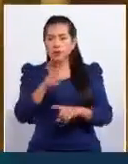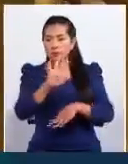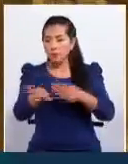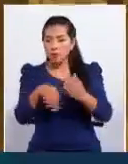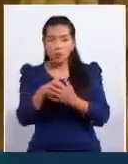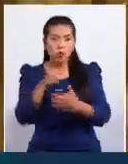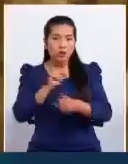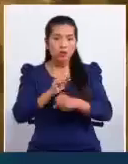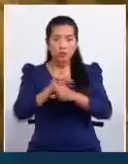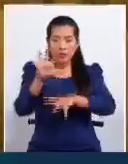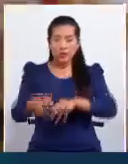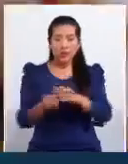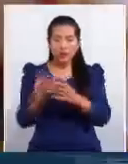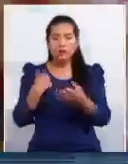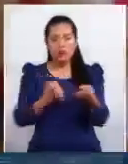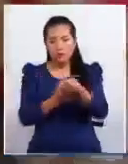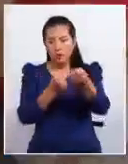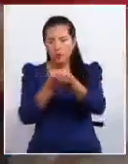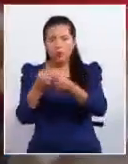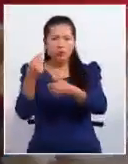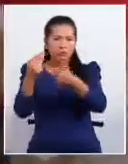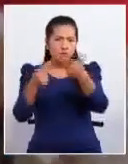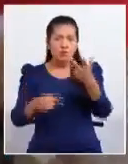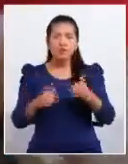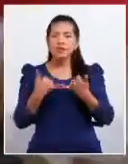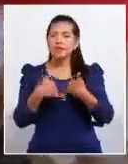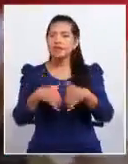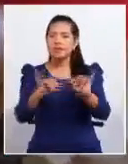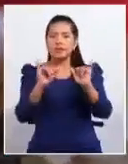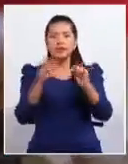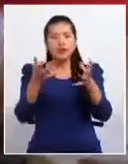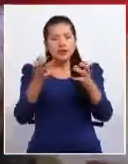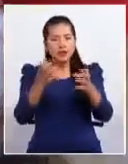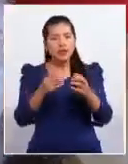semillas, fertilizantes, maquinaria y demás, con el objetivo de garantizar el